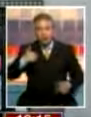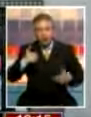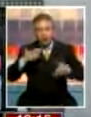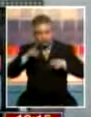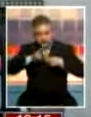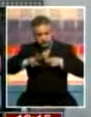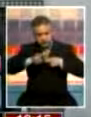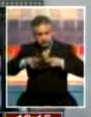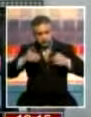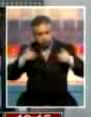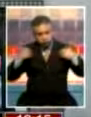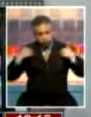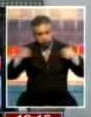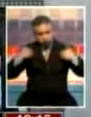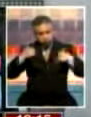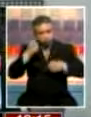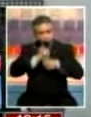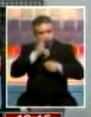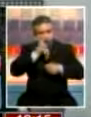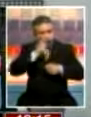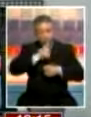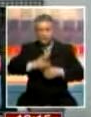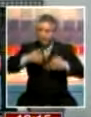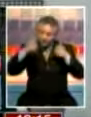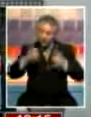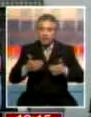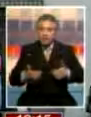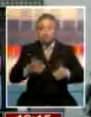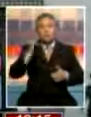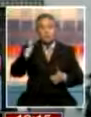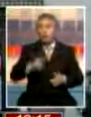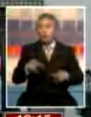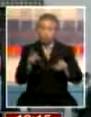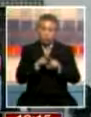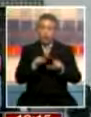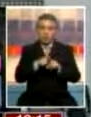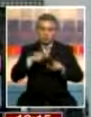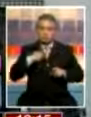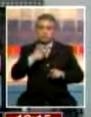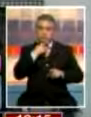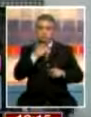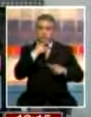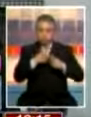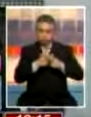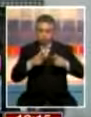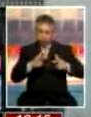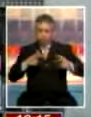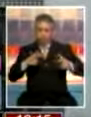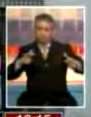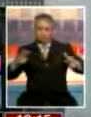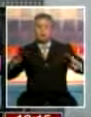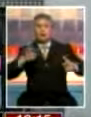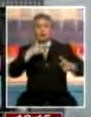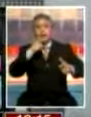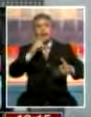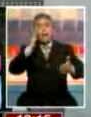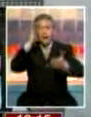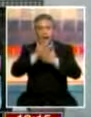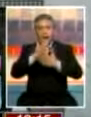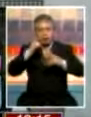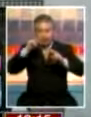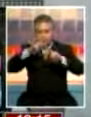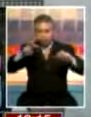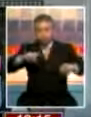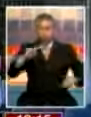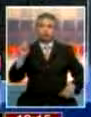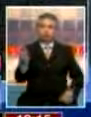En todo caso, si no lo hicieran, siempre vamos a ir expandiendo nuestro control y vamos a seguir regulando hasta terminar de analizar todos los contratos. Perfecto.